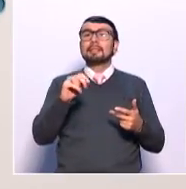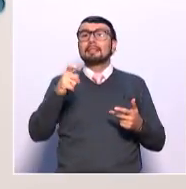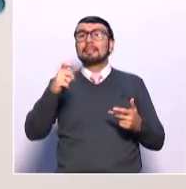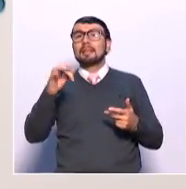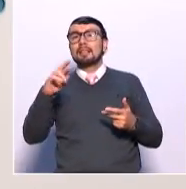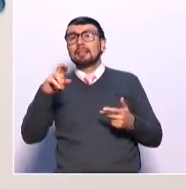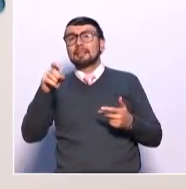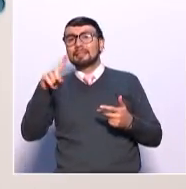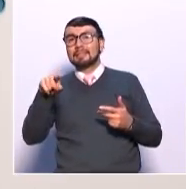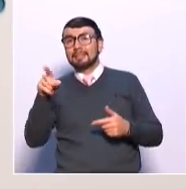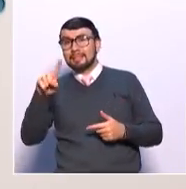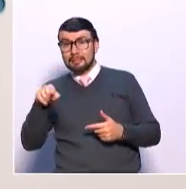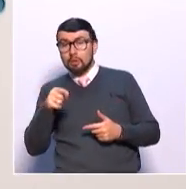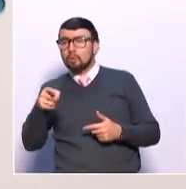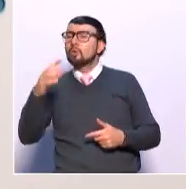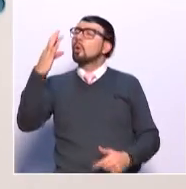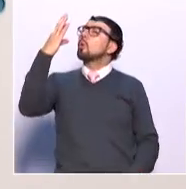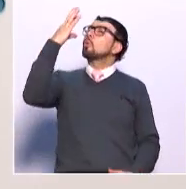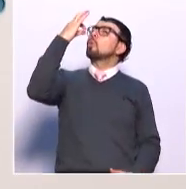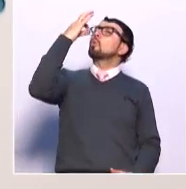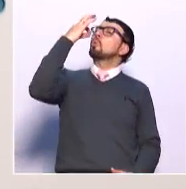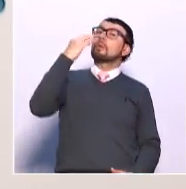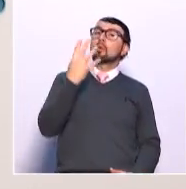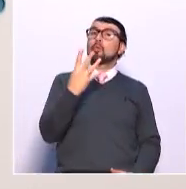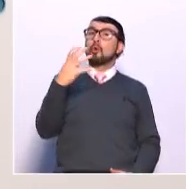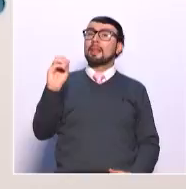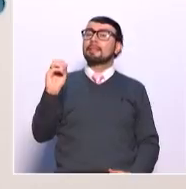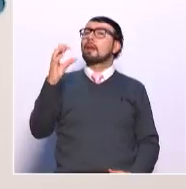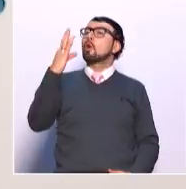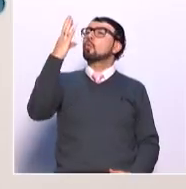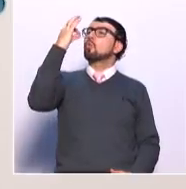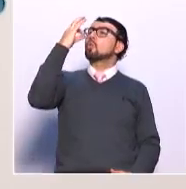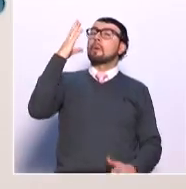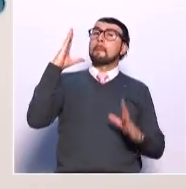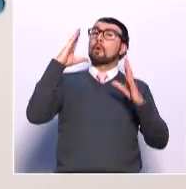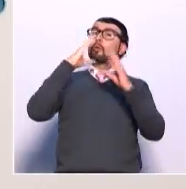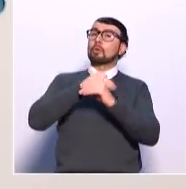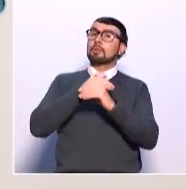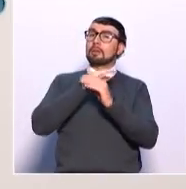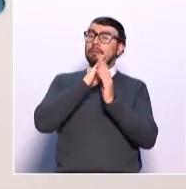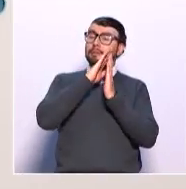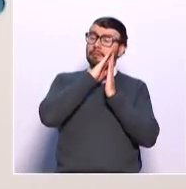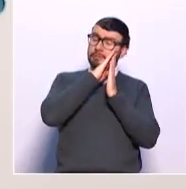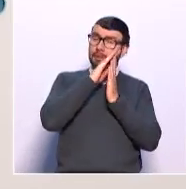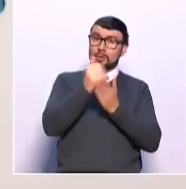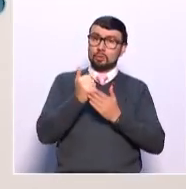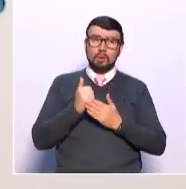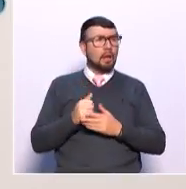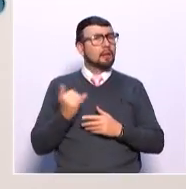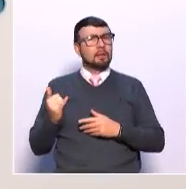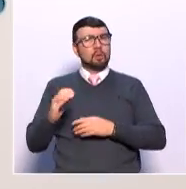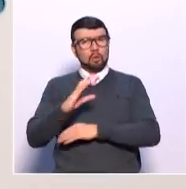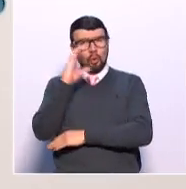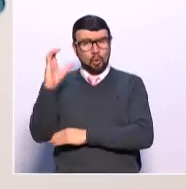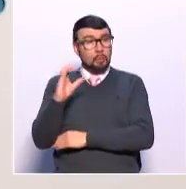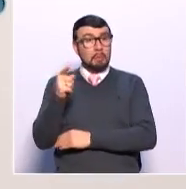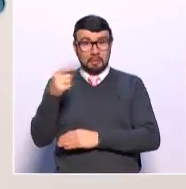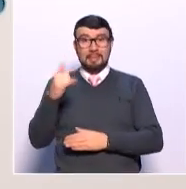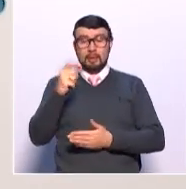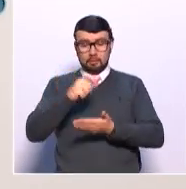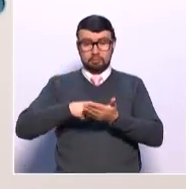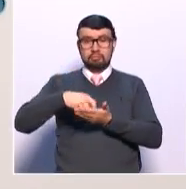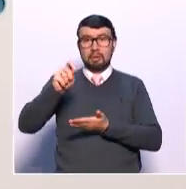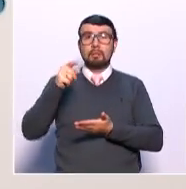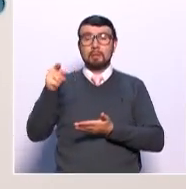y lo manejamos en estos pacientes 40 gota en la noche en la actualidad ya que se están aprobando los cannabinoides y ellos tienen un efecto